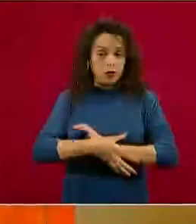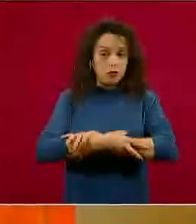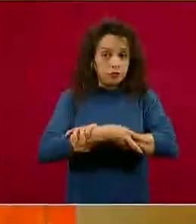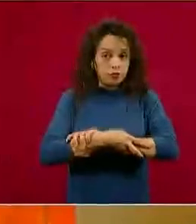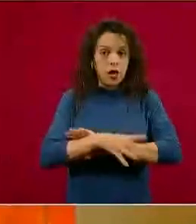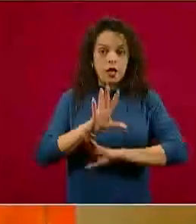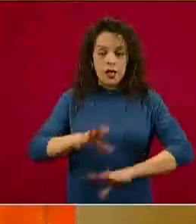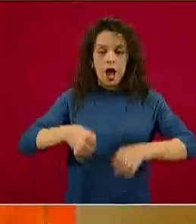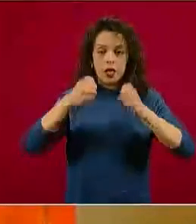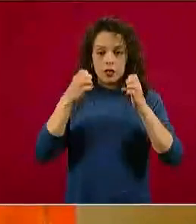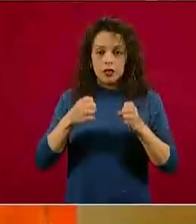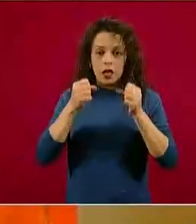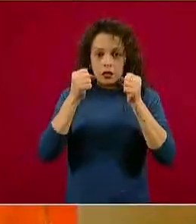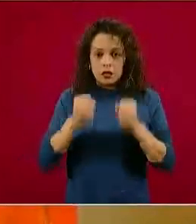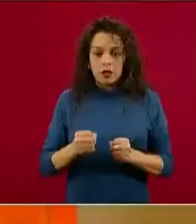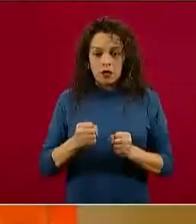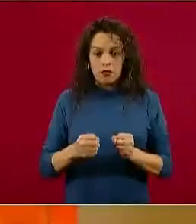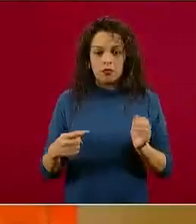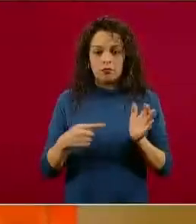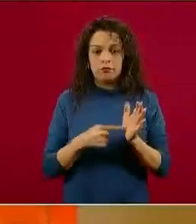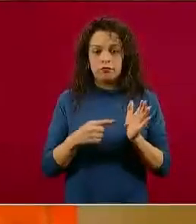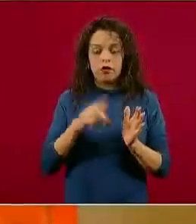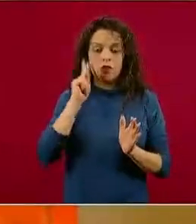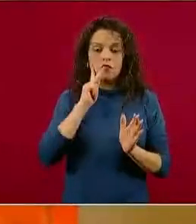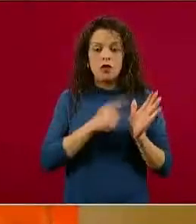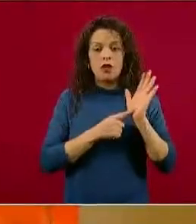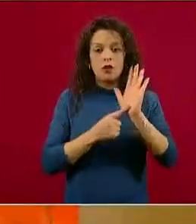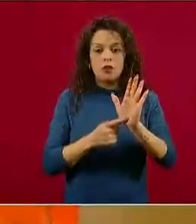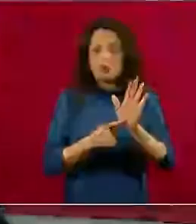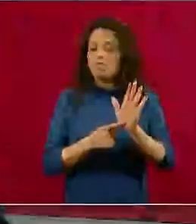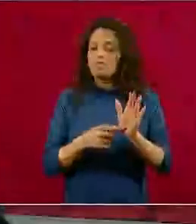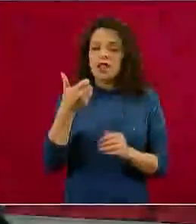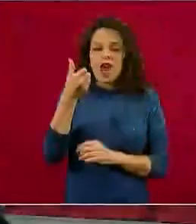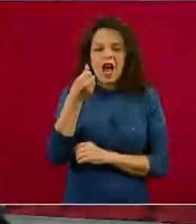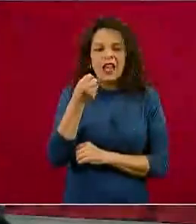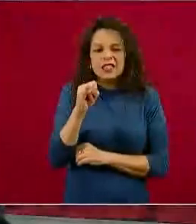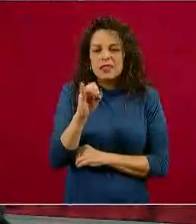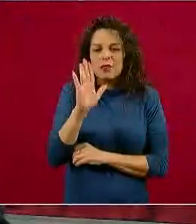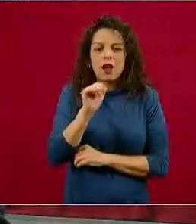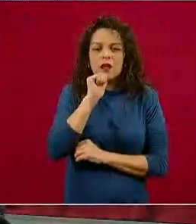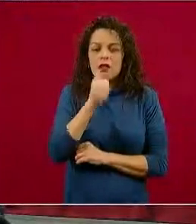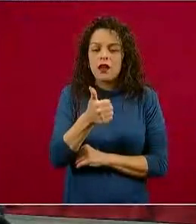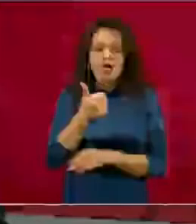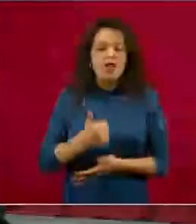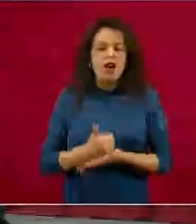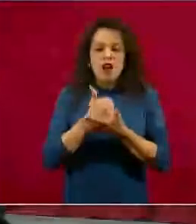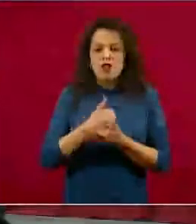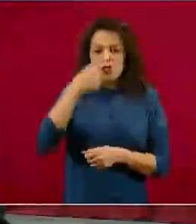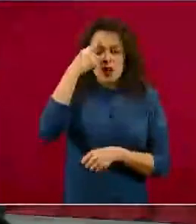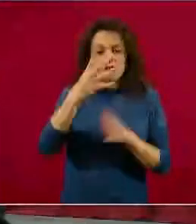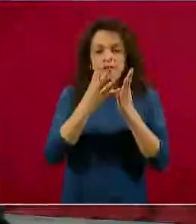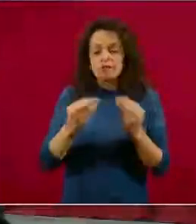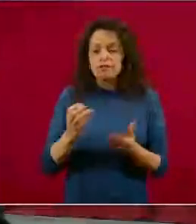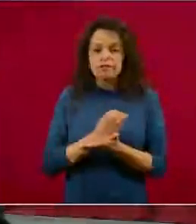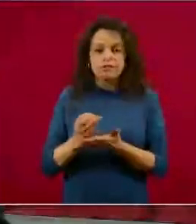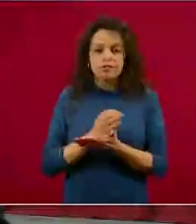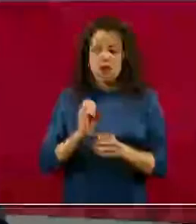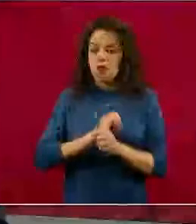fármacos son de poco, muy poco o nulo efecto. En particular, con Remdesivir se han publicado hasta el